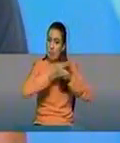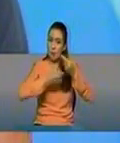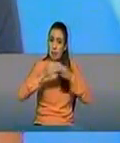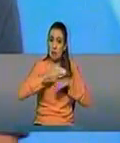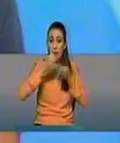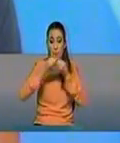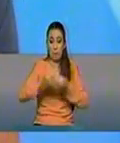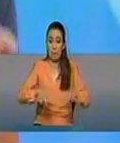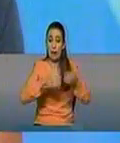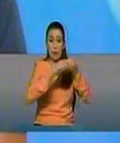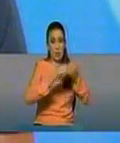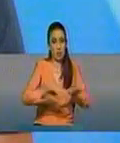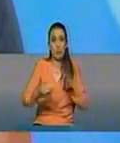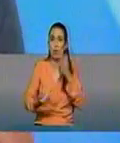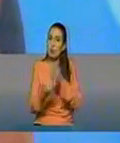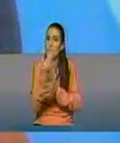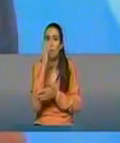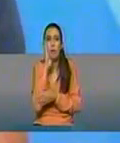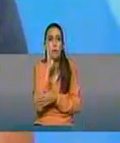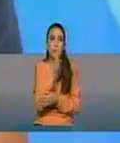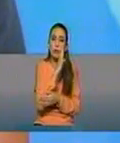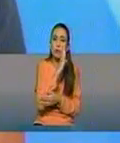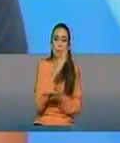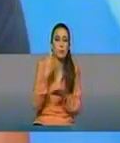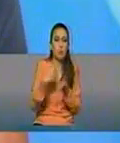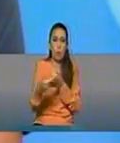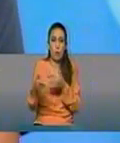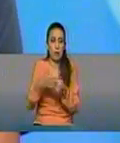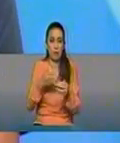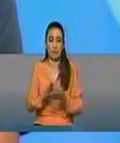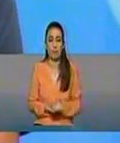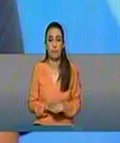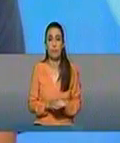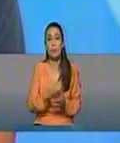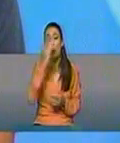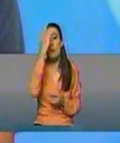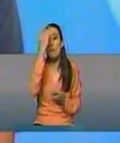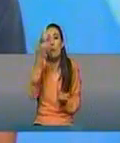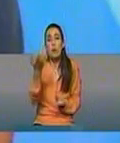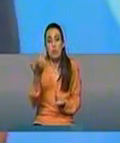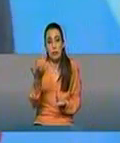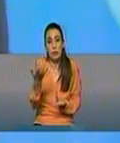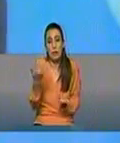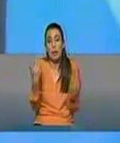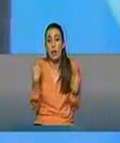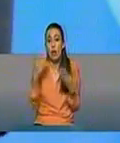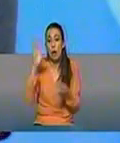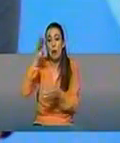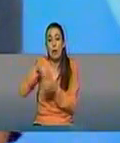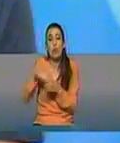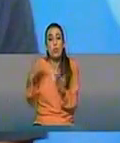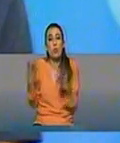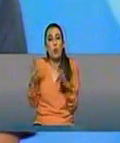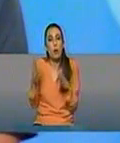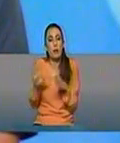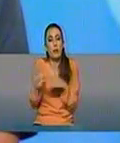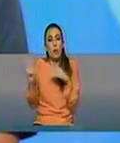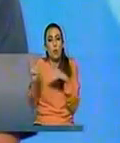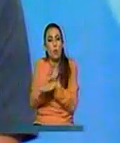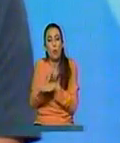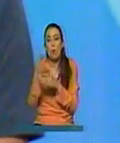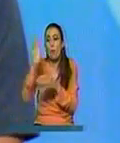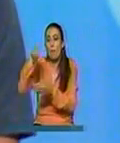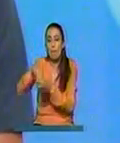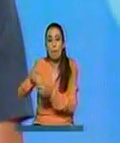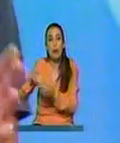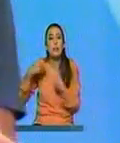Ajá. Muchos nuevos bares, restaurantes, boutiques, lo que sea. Y es porque se da que no hay dónde poner la plata. Si una persona, una familia